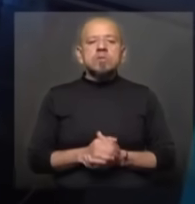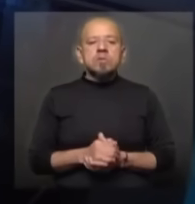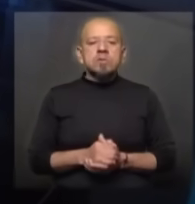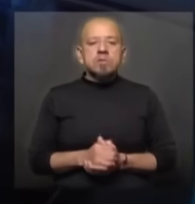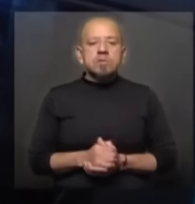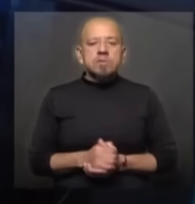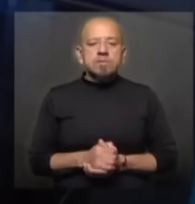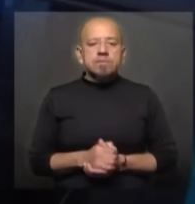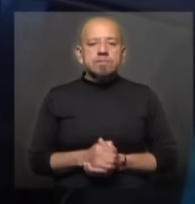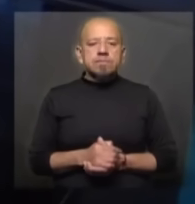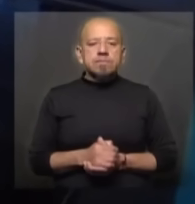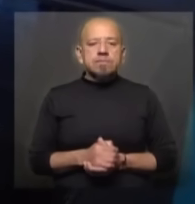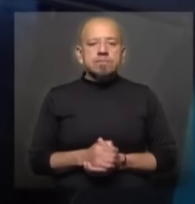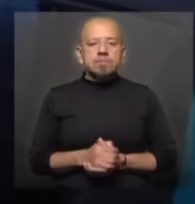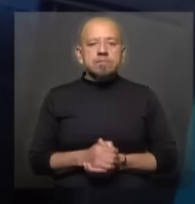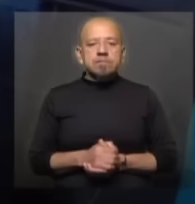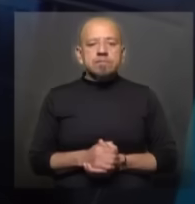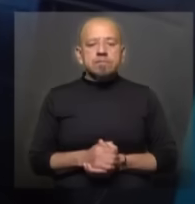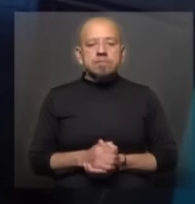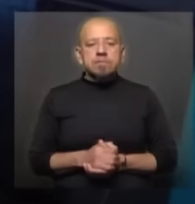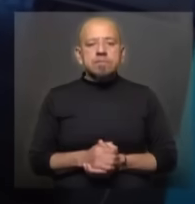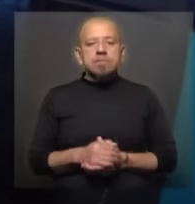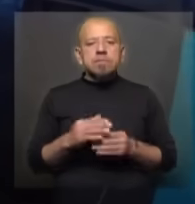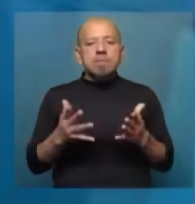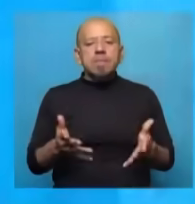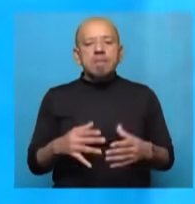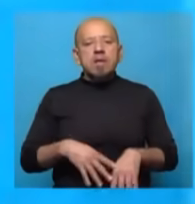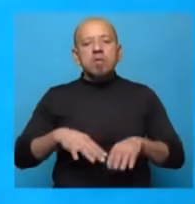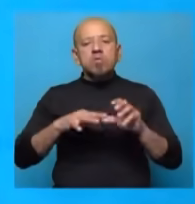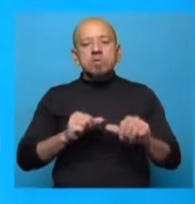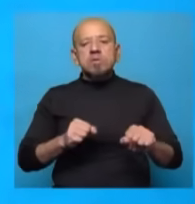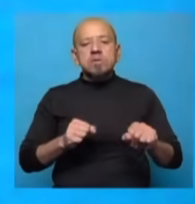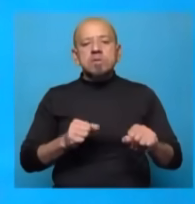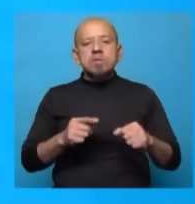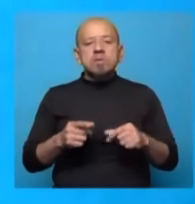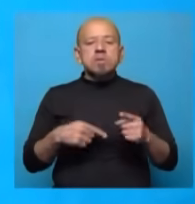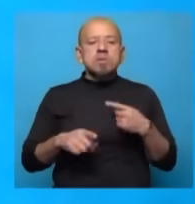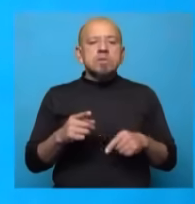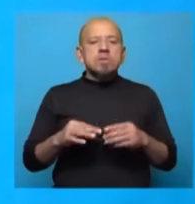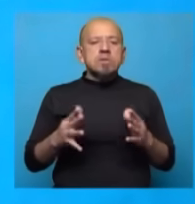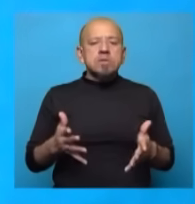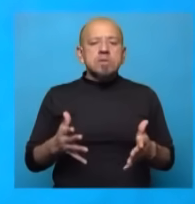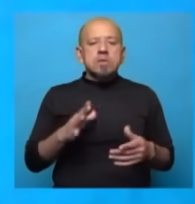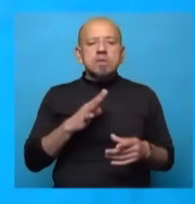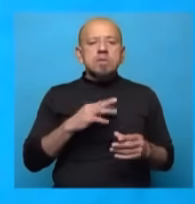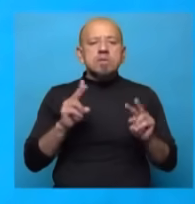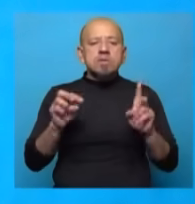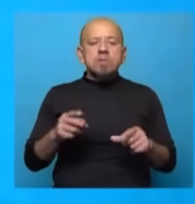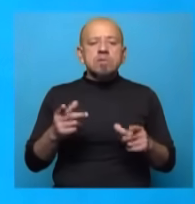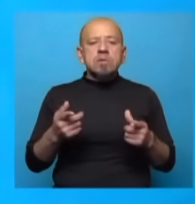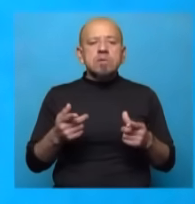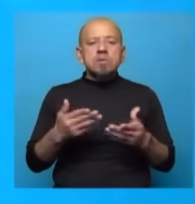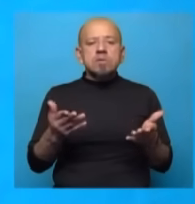Vení justamente estábamos escuchando en el disparador Vení de la audiencia precisamente no En qué estaba el tema La